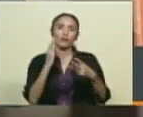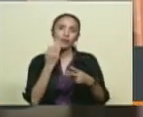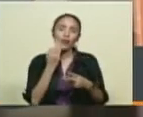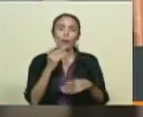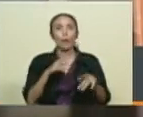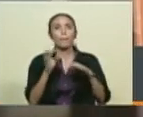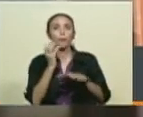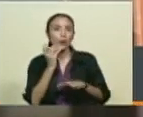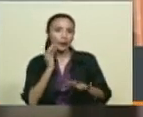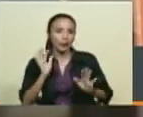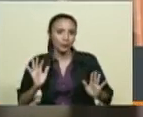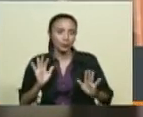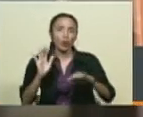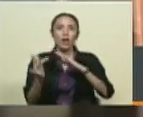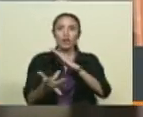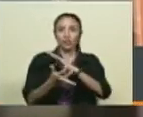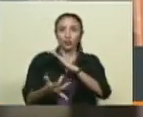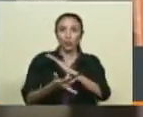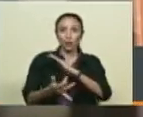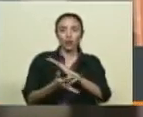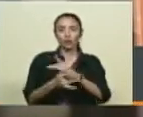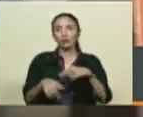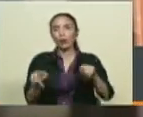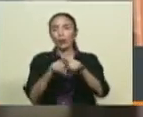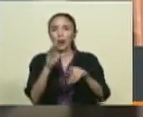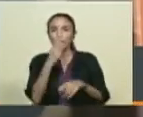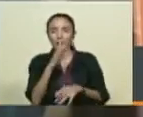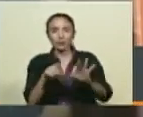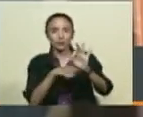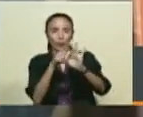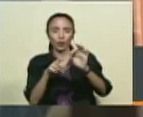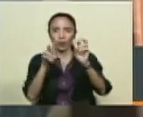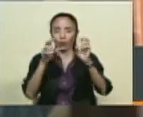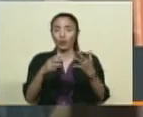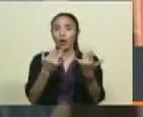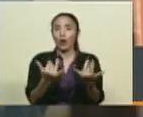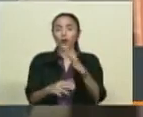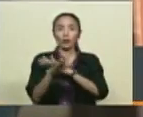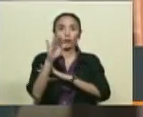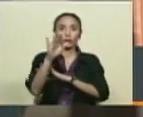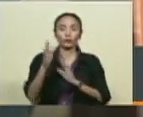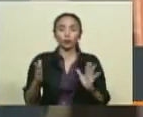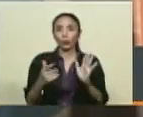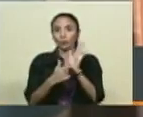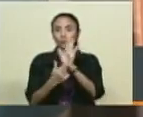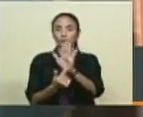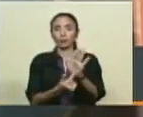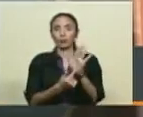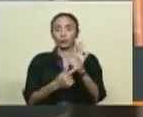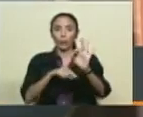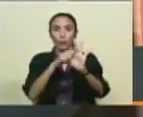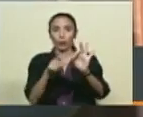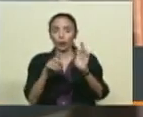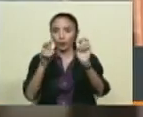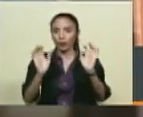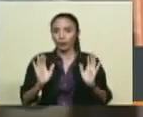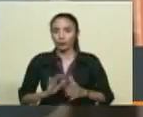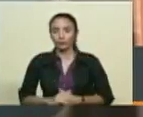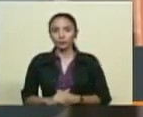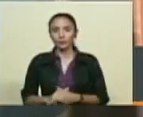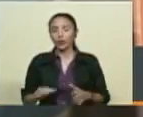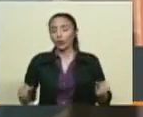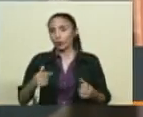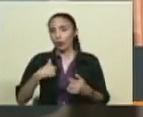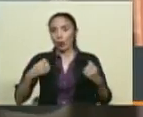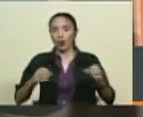Las criptomonedas es el mundo del futuro y nosotros llegamos al futuro ya con el petro. Yo estoy muy motivado, muy